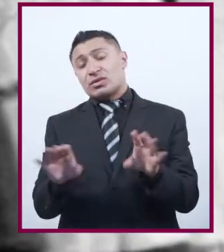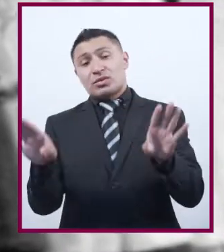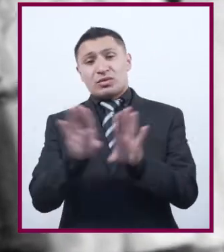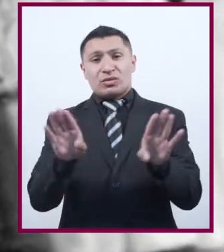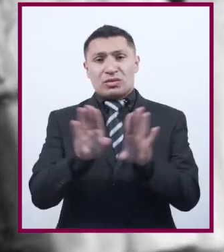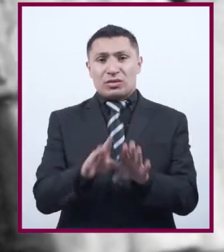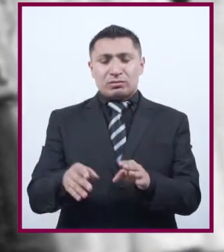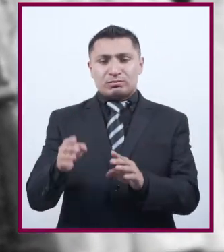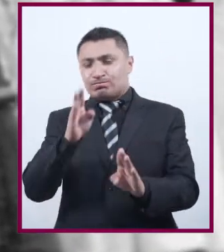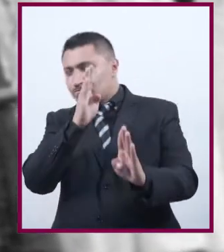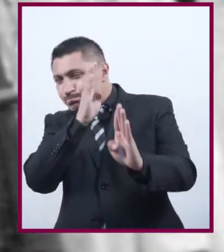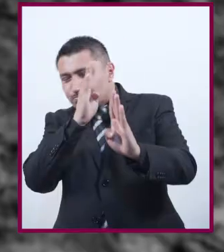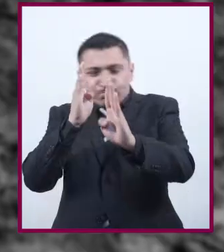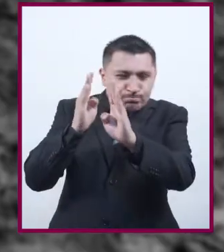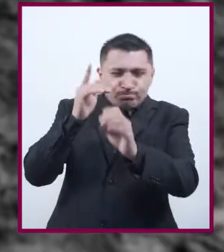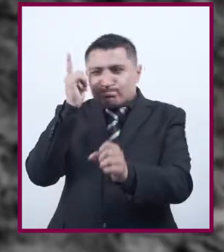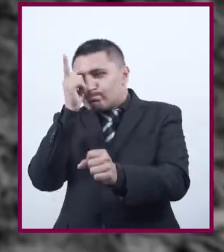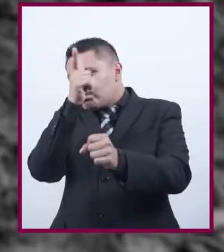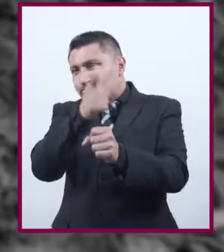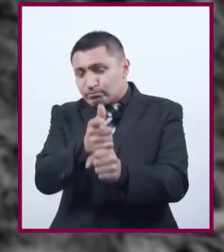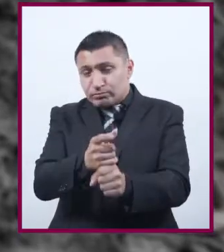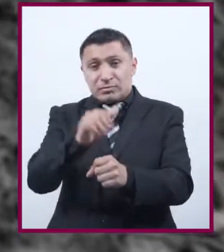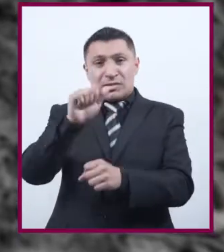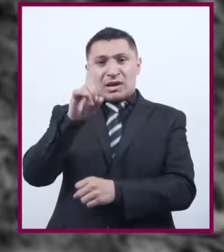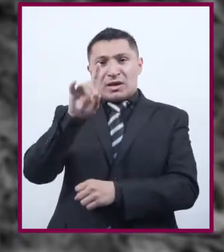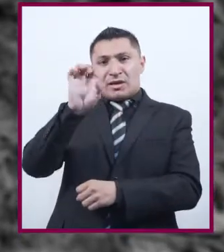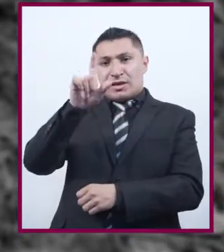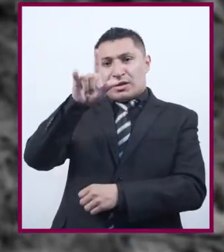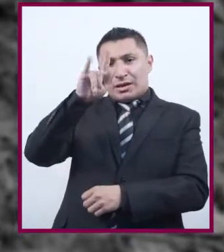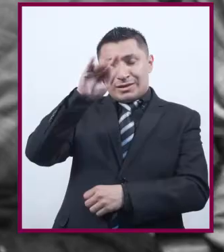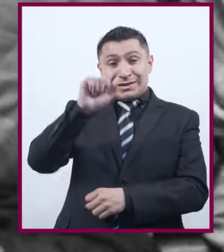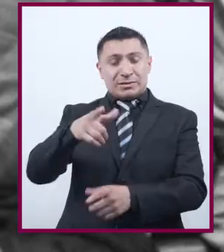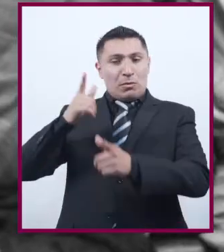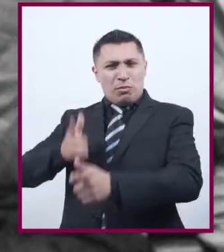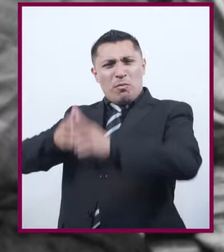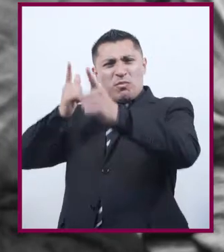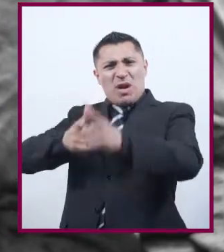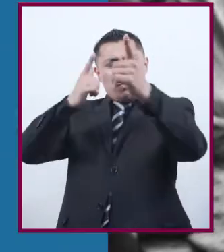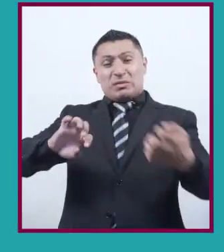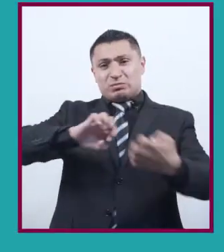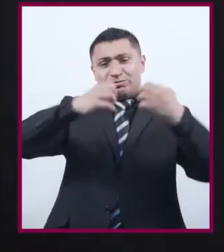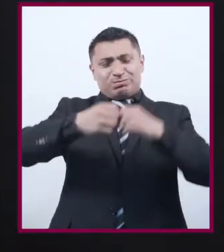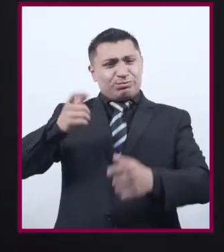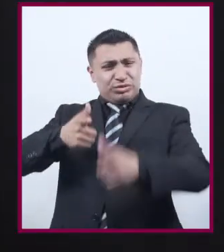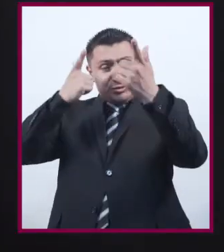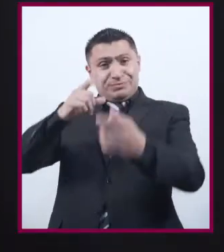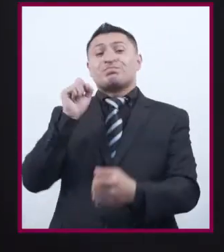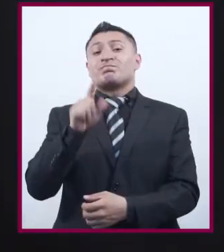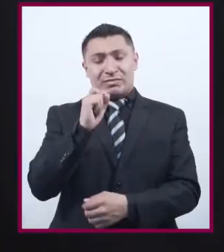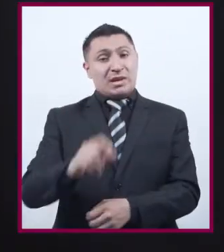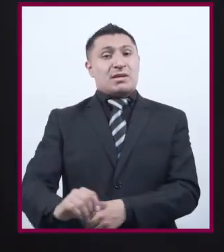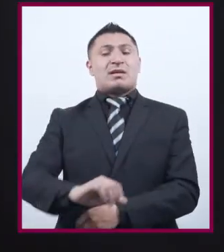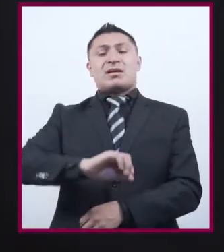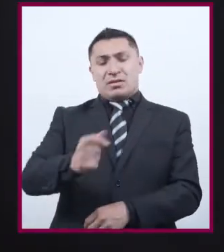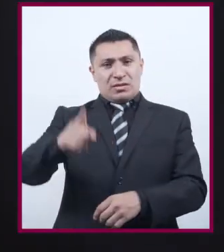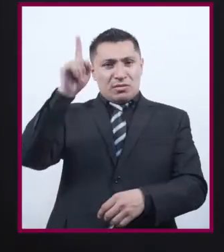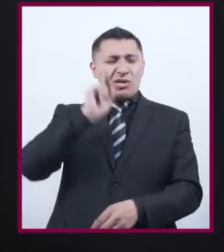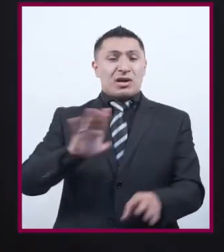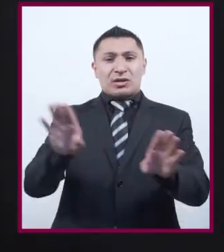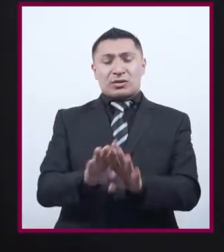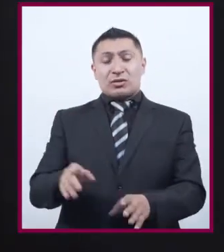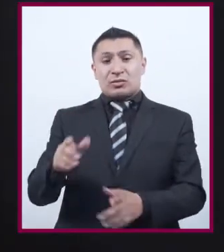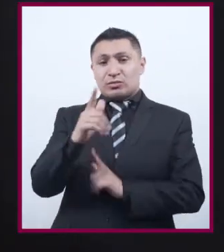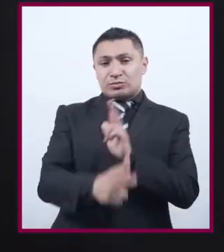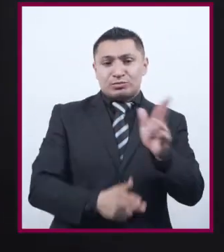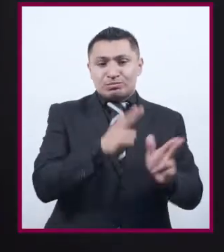o bien fungieron como espías o como aguerridas adelitas se enfrentaron al enemigo. En otros ámbitos, las mujeres participaron